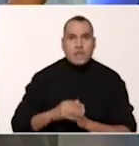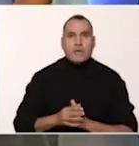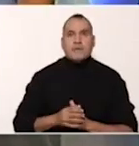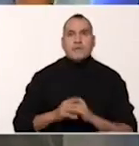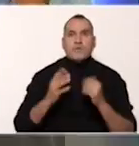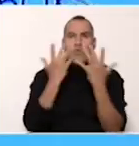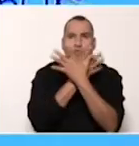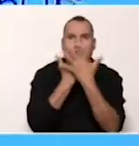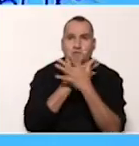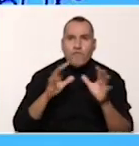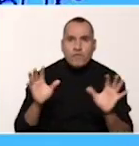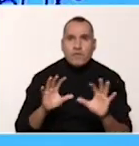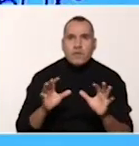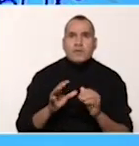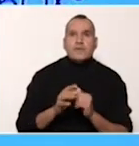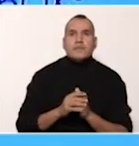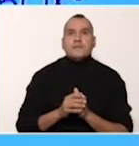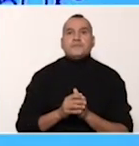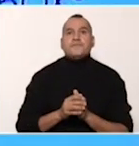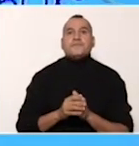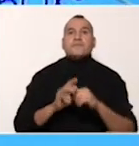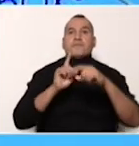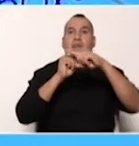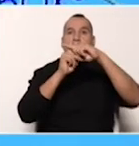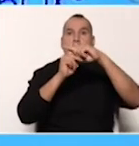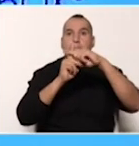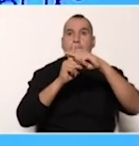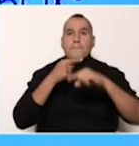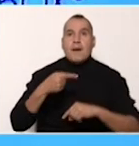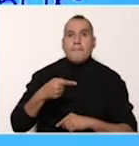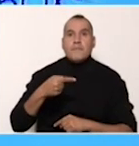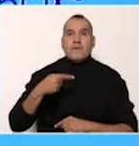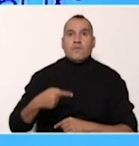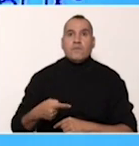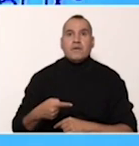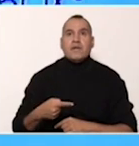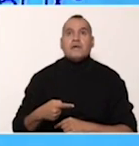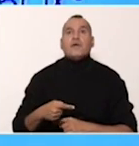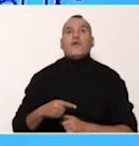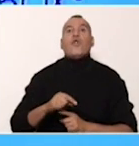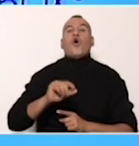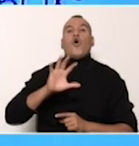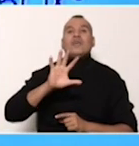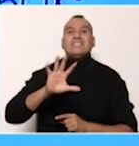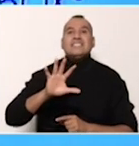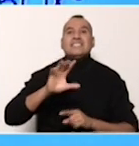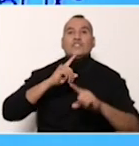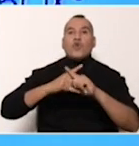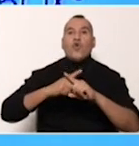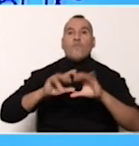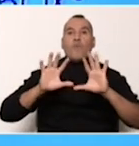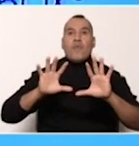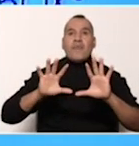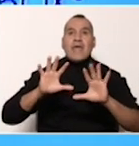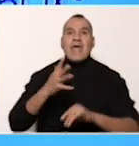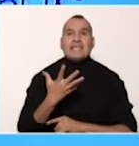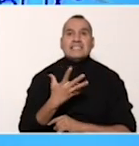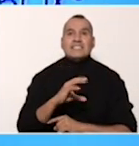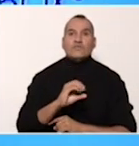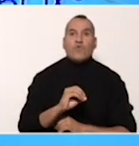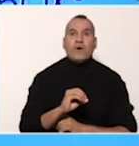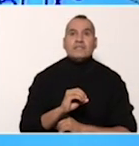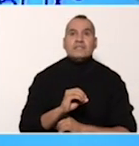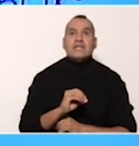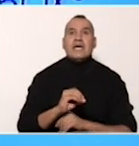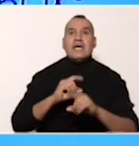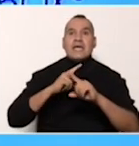malos entendidos. Menos por más da menos. 5 por 10, 50. X a la 2 por este que no tiene